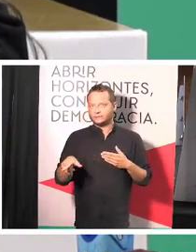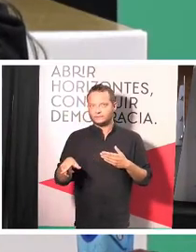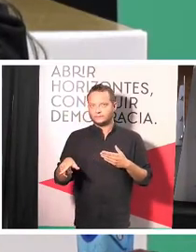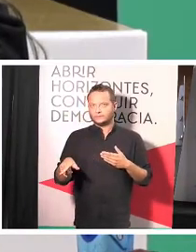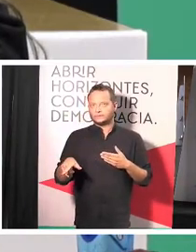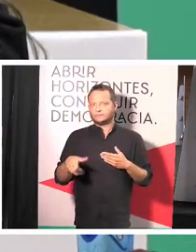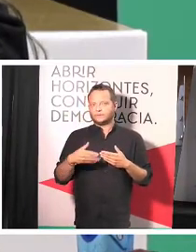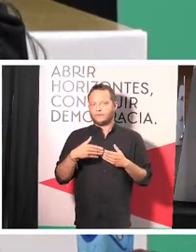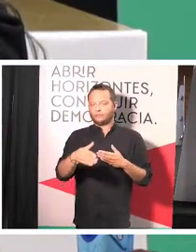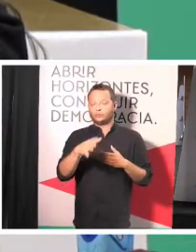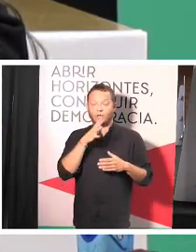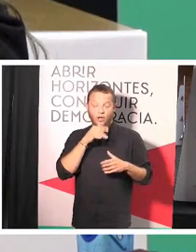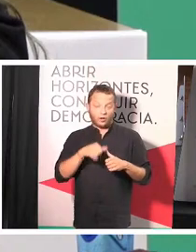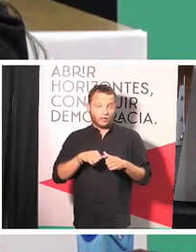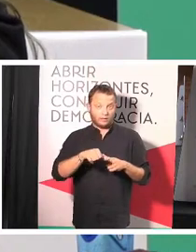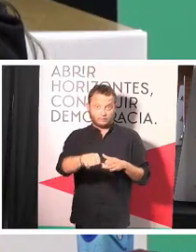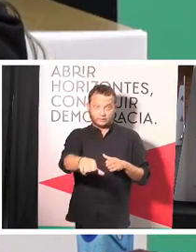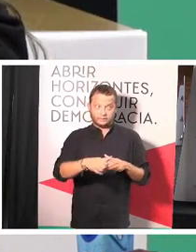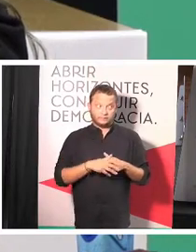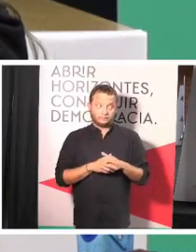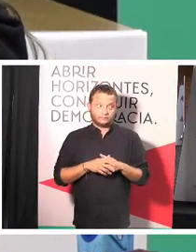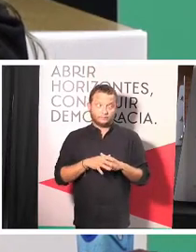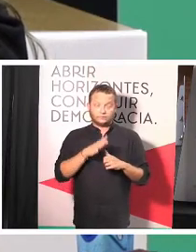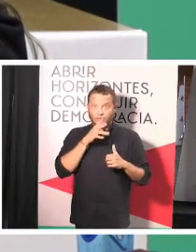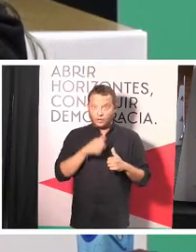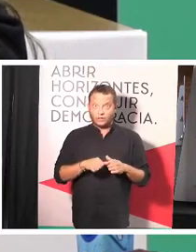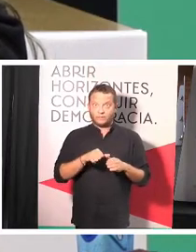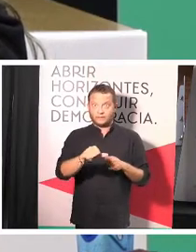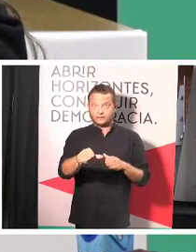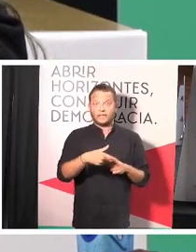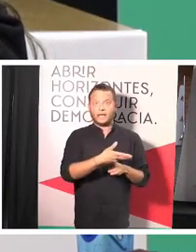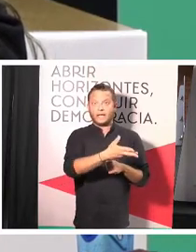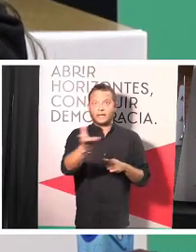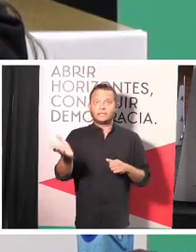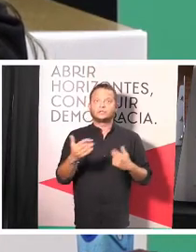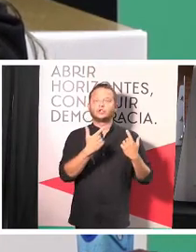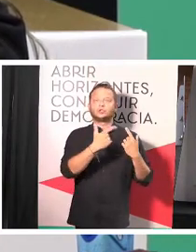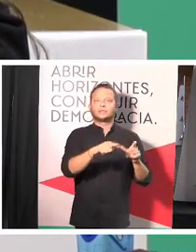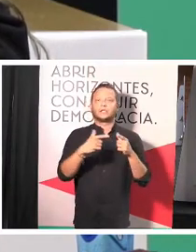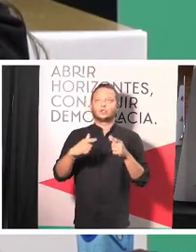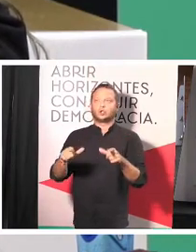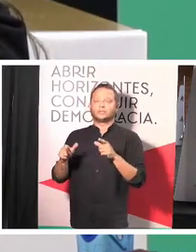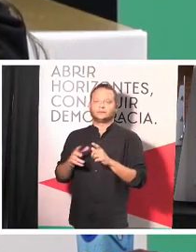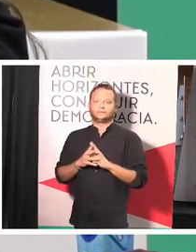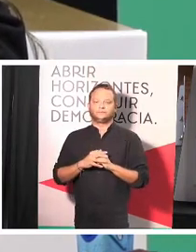enfrentar a partir de ahora en el resto de sectores.